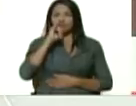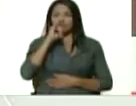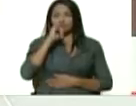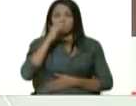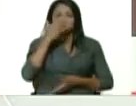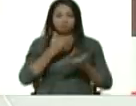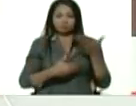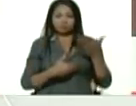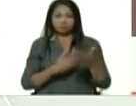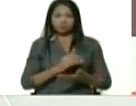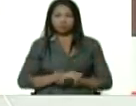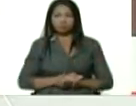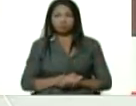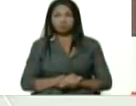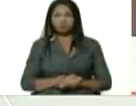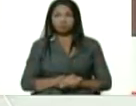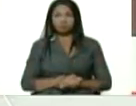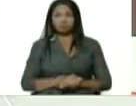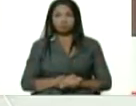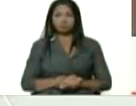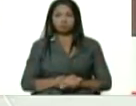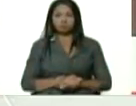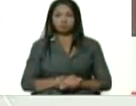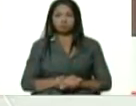informándome de